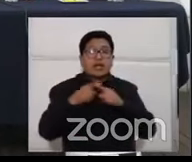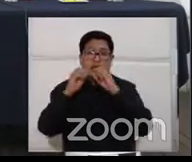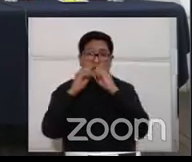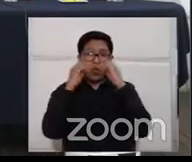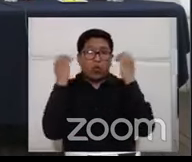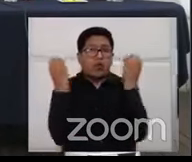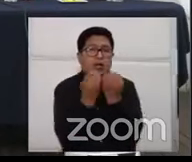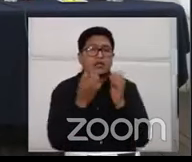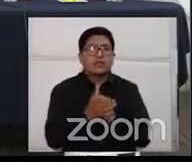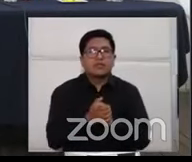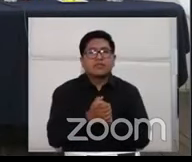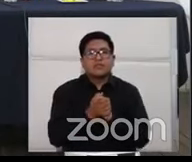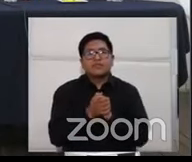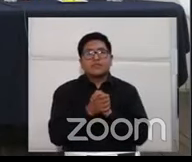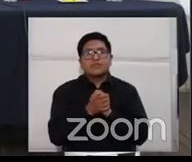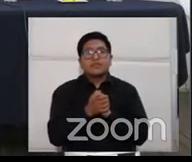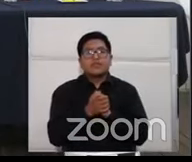tengo